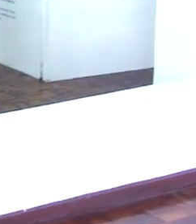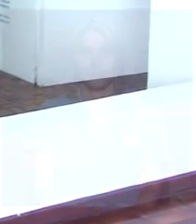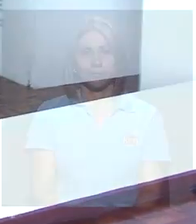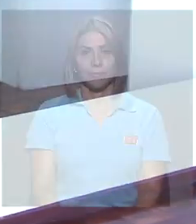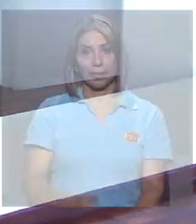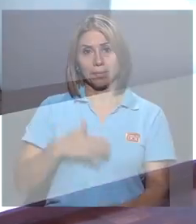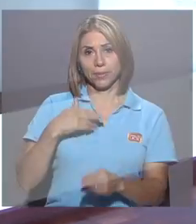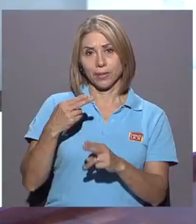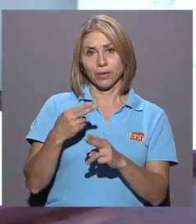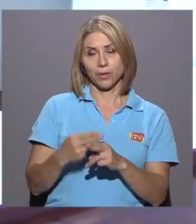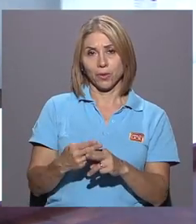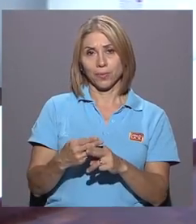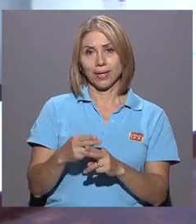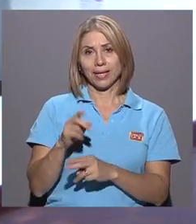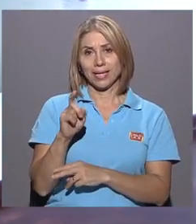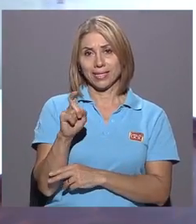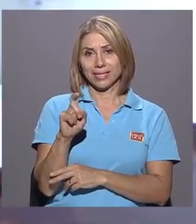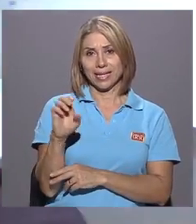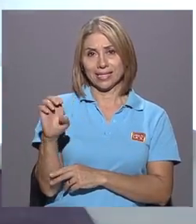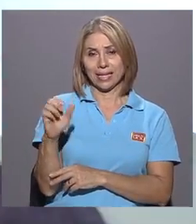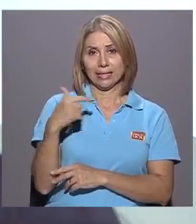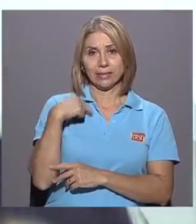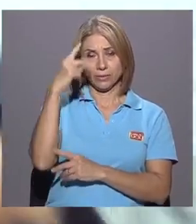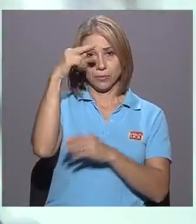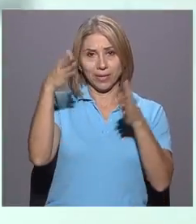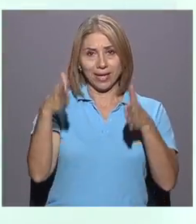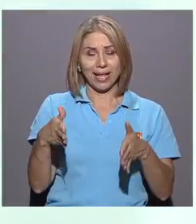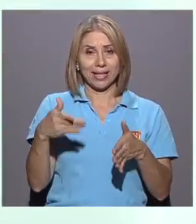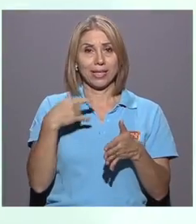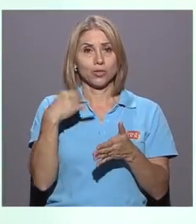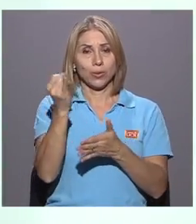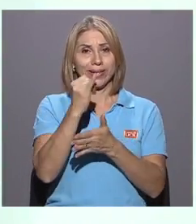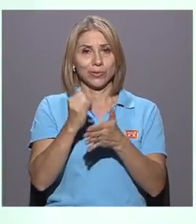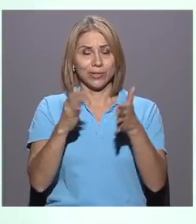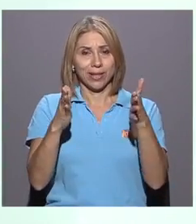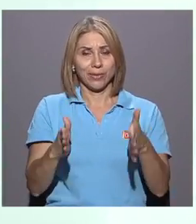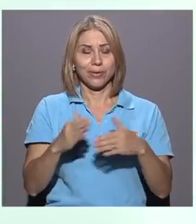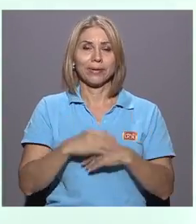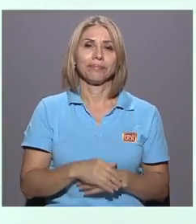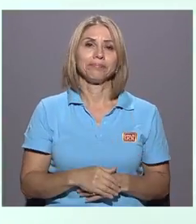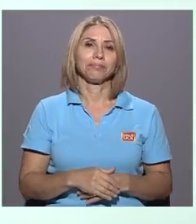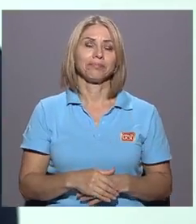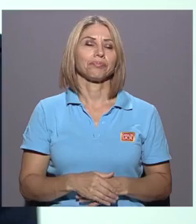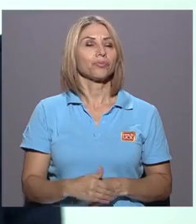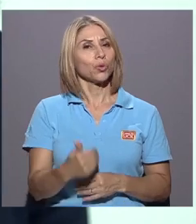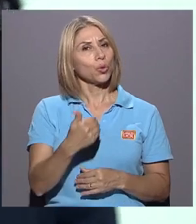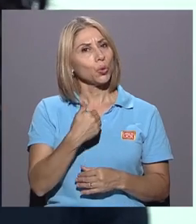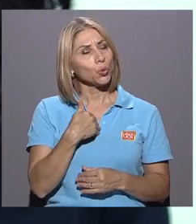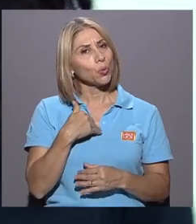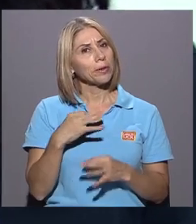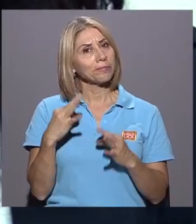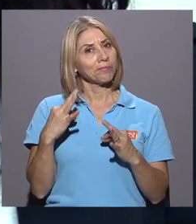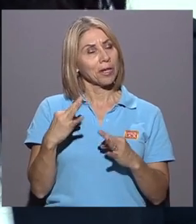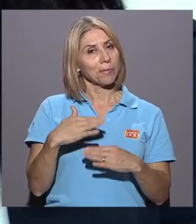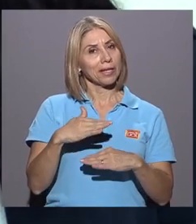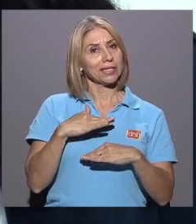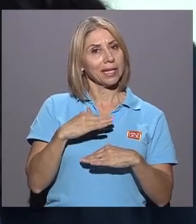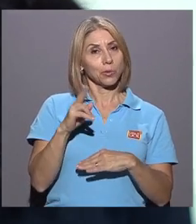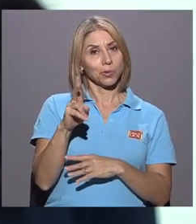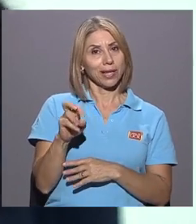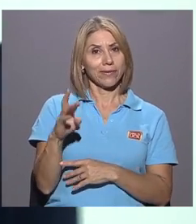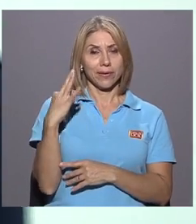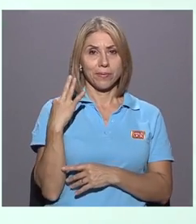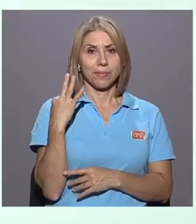mi nombre de ficción estrada soy mexicana y soy ilustradora tuve el placer de que me invitara al auxerre